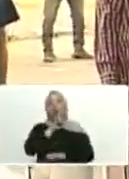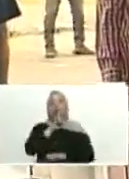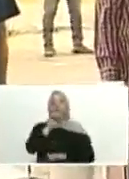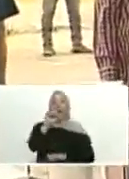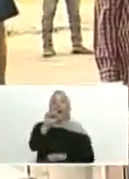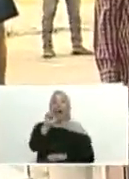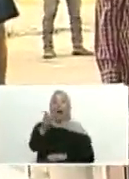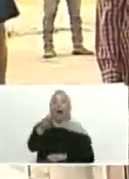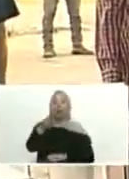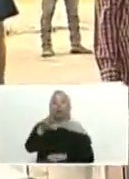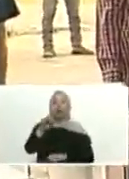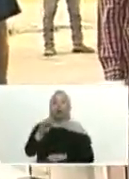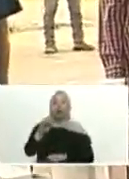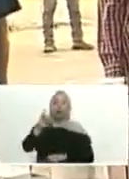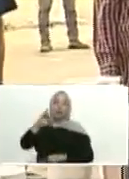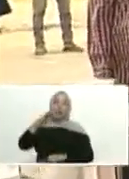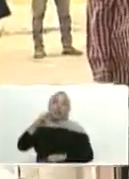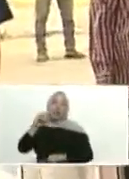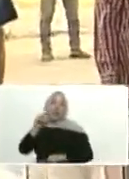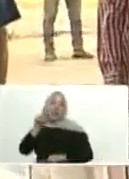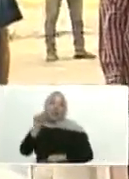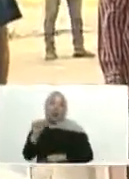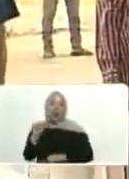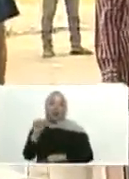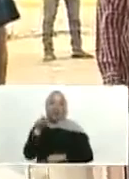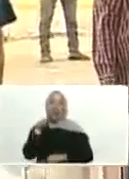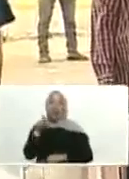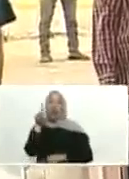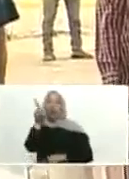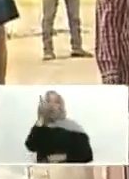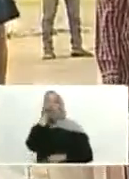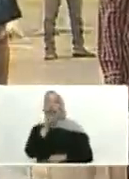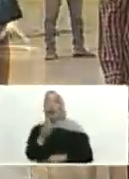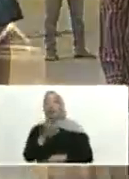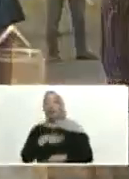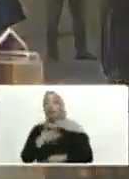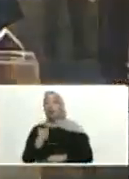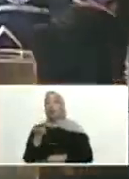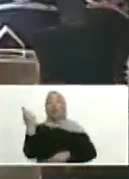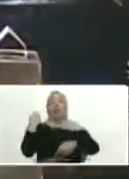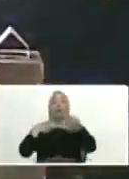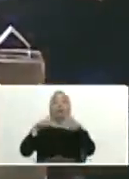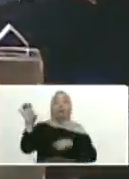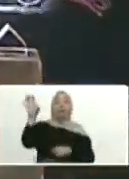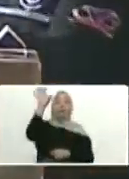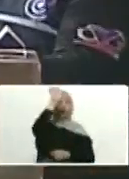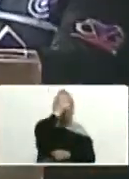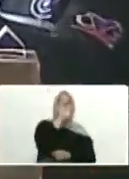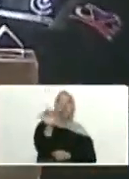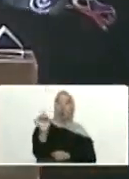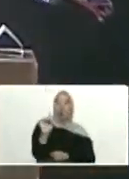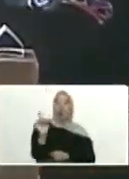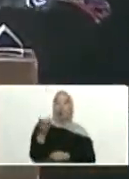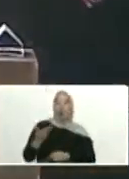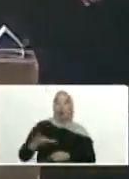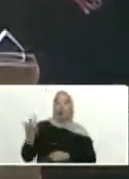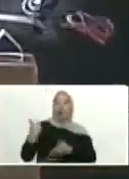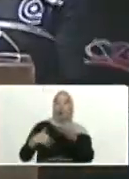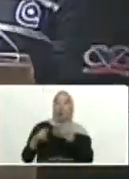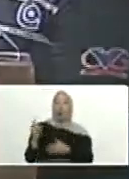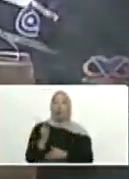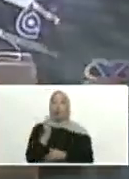la producción de pella tenemos más de dos años que no sé no se importa la antracita la antracita era importada desde